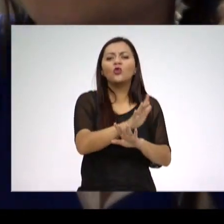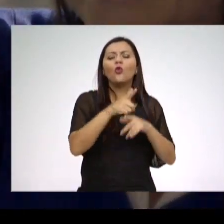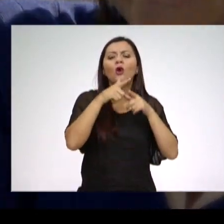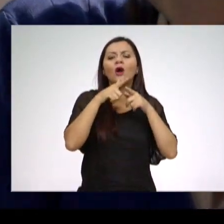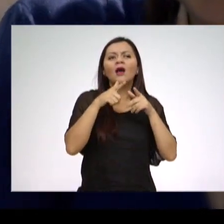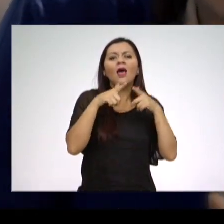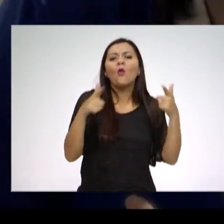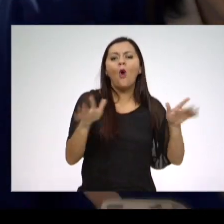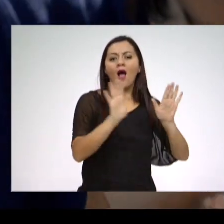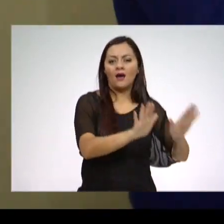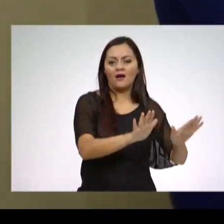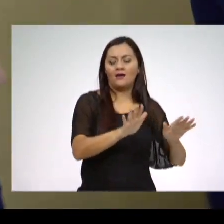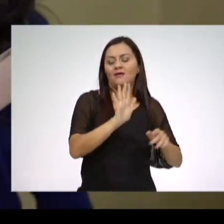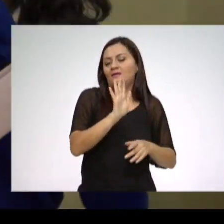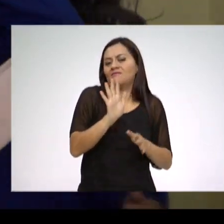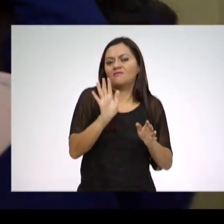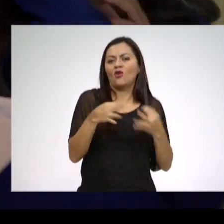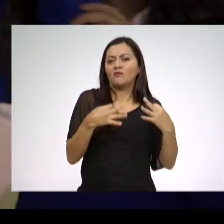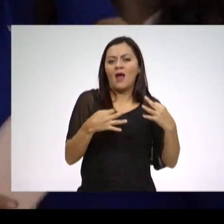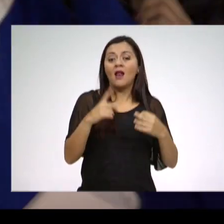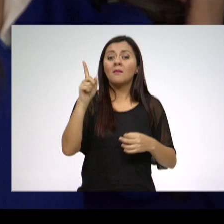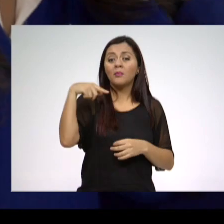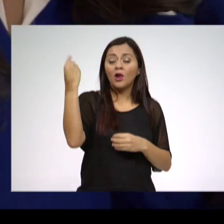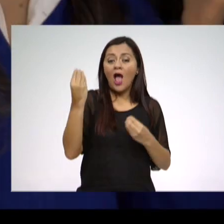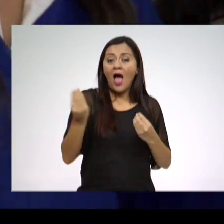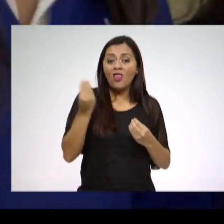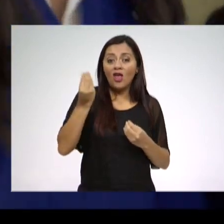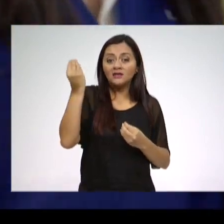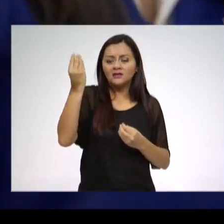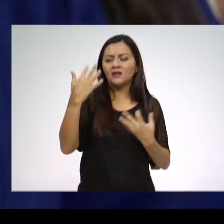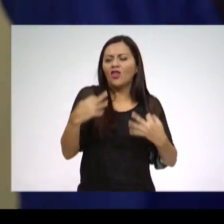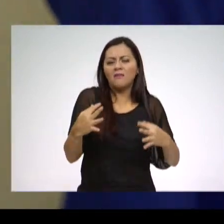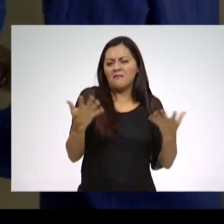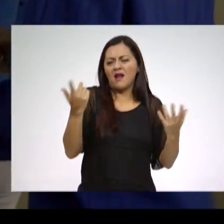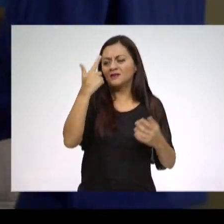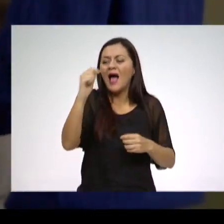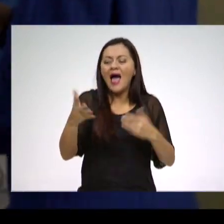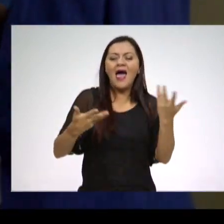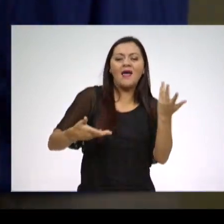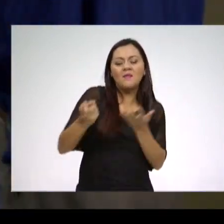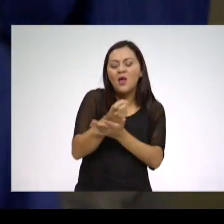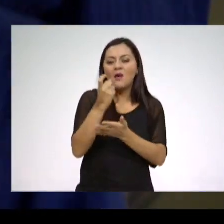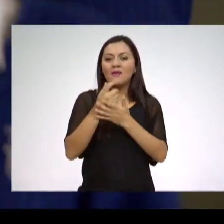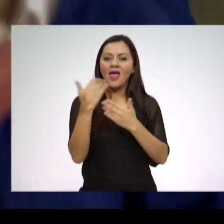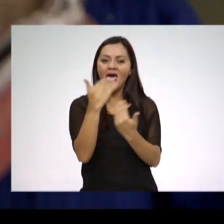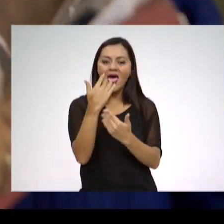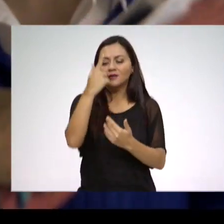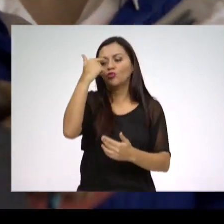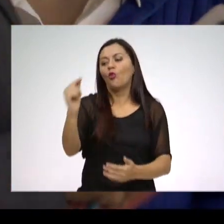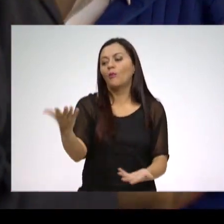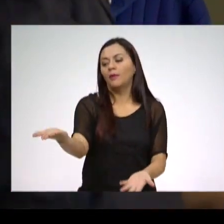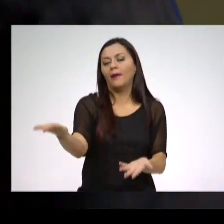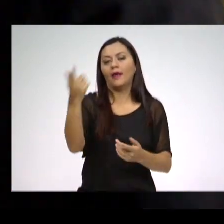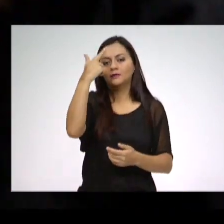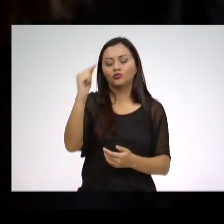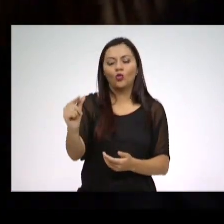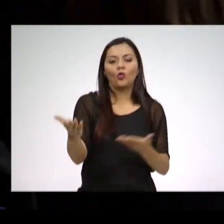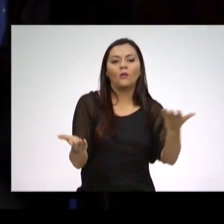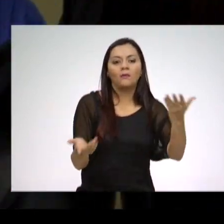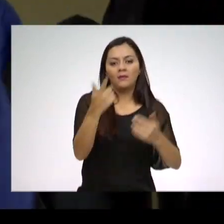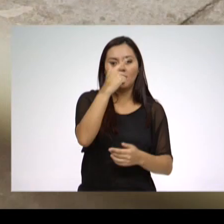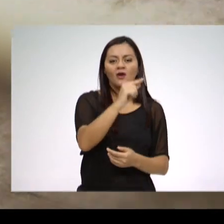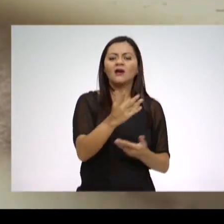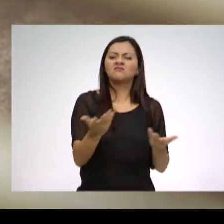solo es una realidad de estos jóvenes del colegio, es en general del adolescente hoy por hoy, que buscan a través de esa terminología, como ellos lo